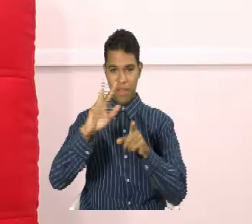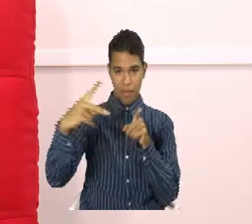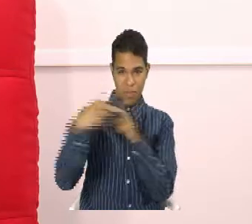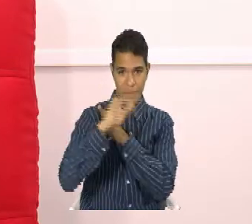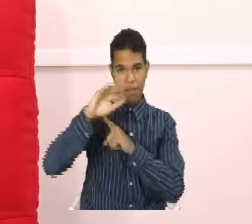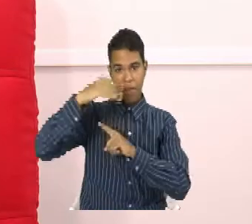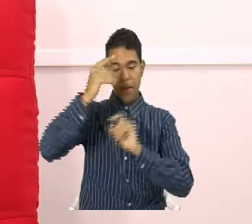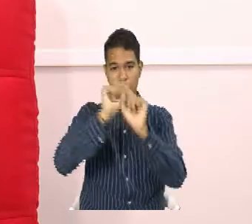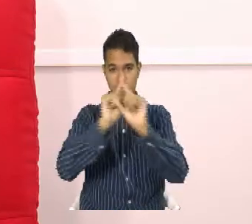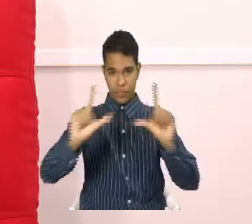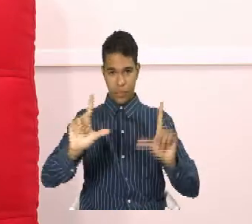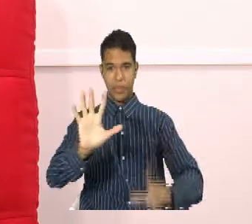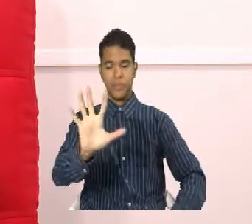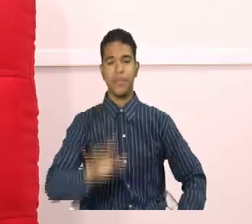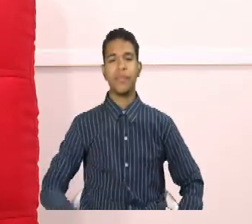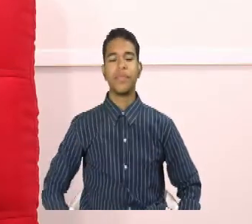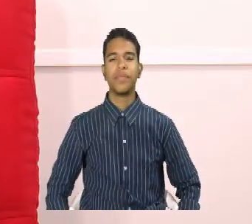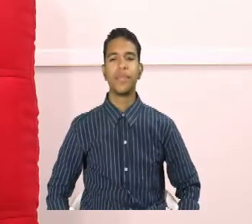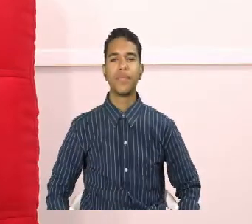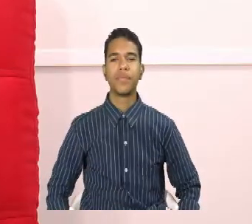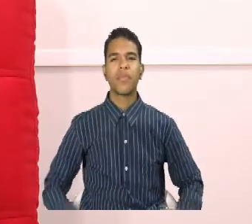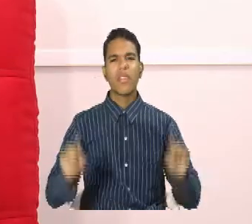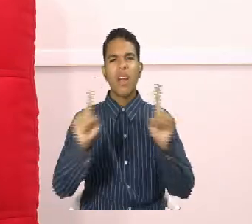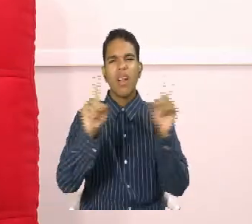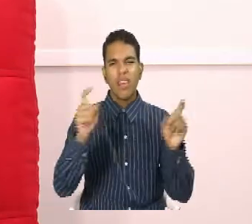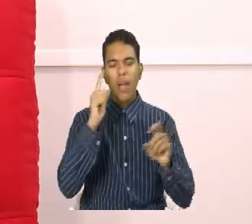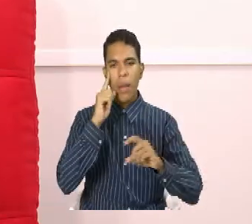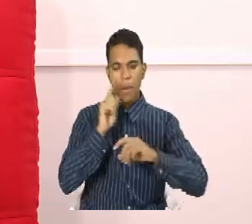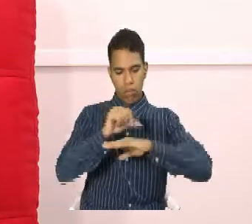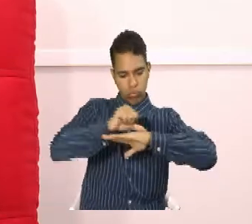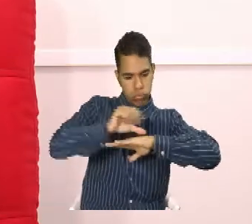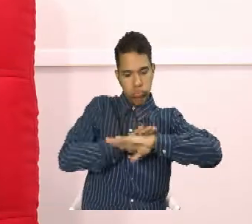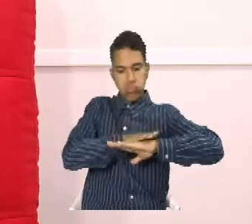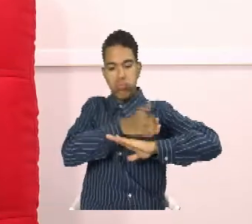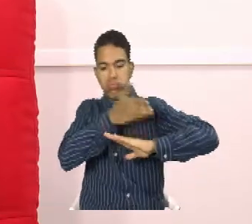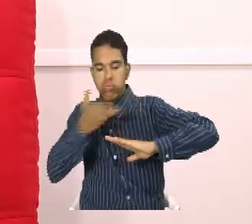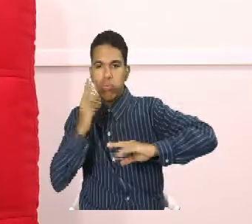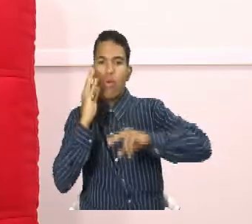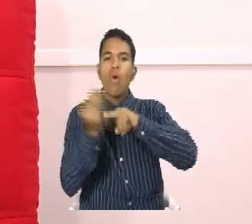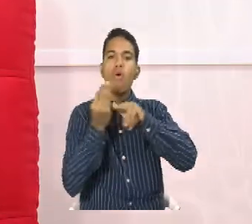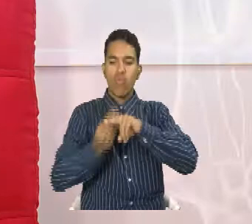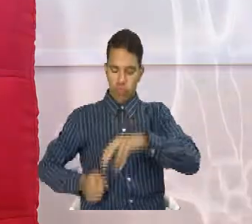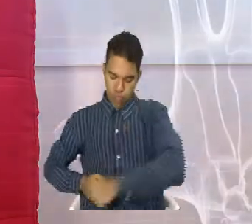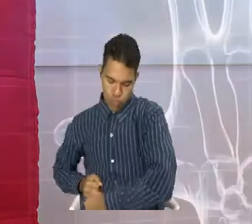ya retornamos con nuestro tema del día, posoperatorios y el uso adecuado de las fajas.